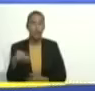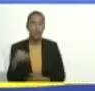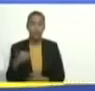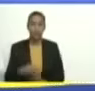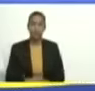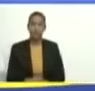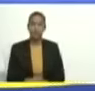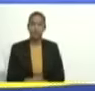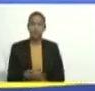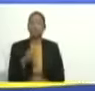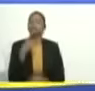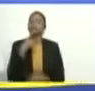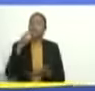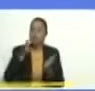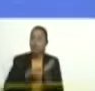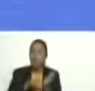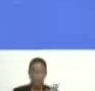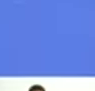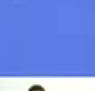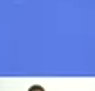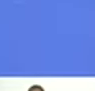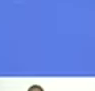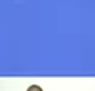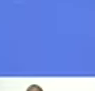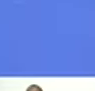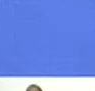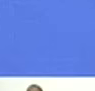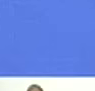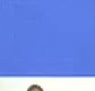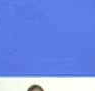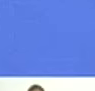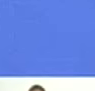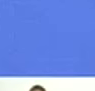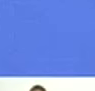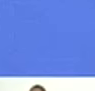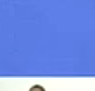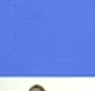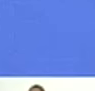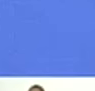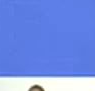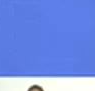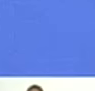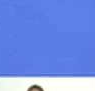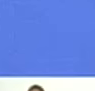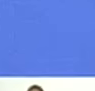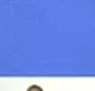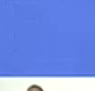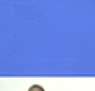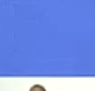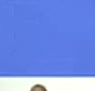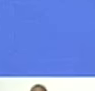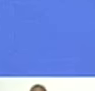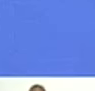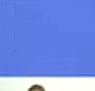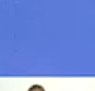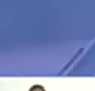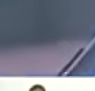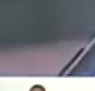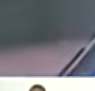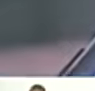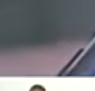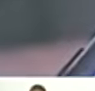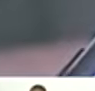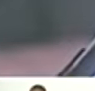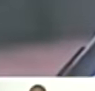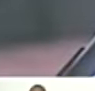De verdad que esto es un compromiso bien grande. ¿Ah? El plan de las 7T. Aquí dice